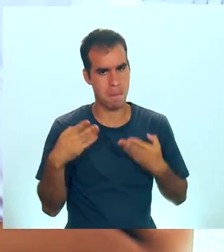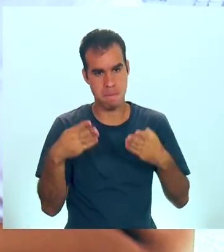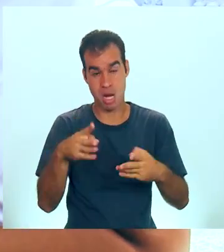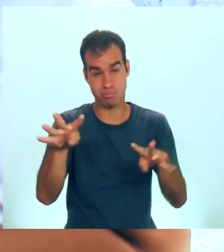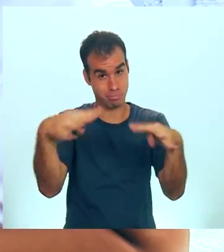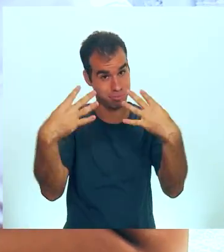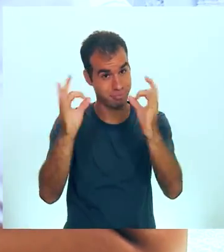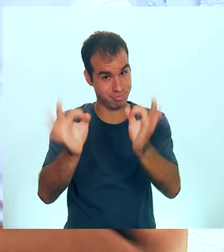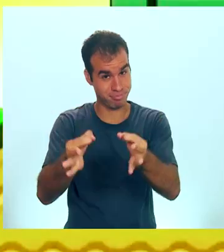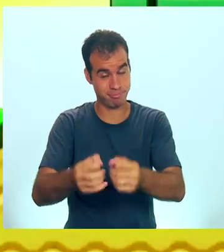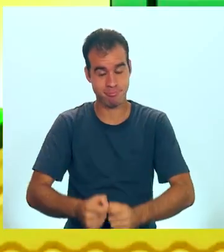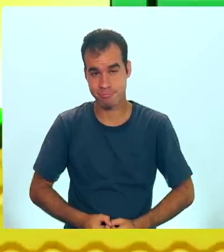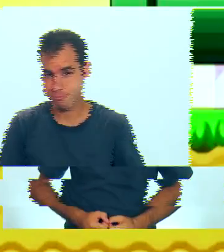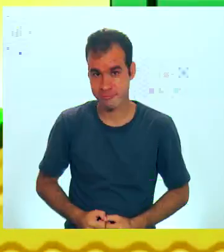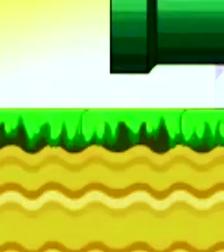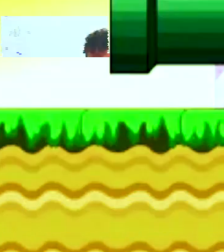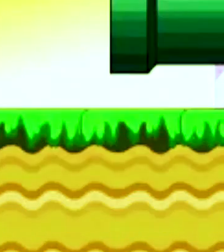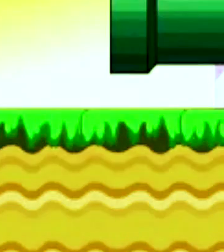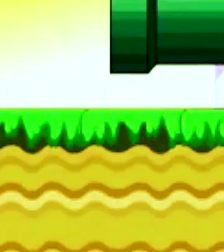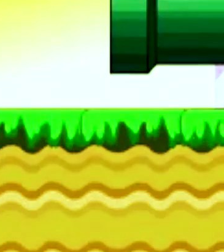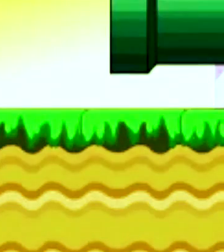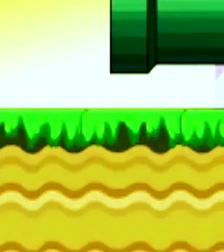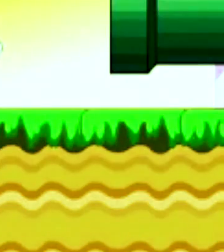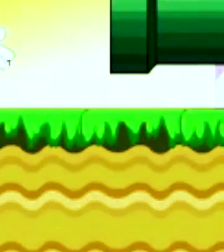es Jóvenes por la Vida.